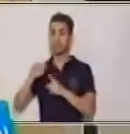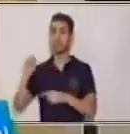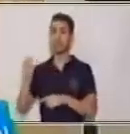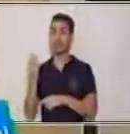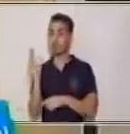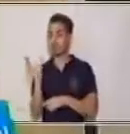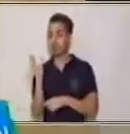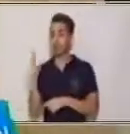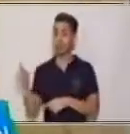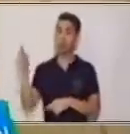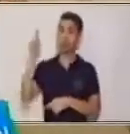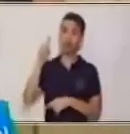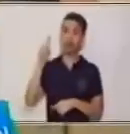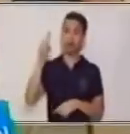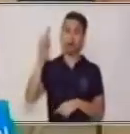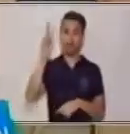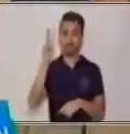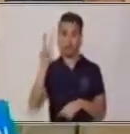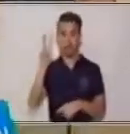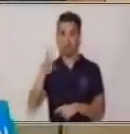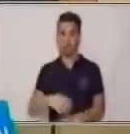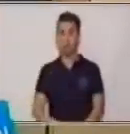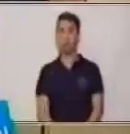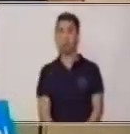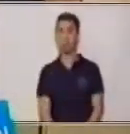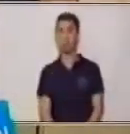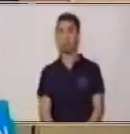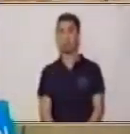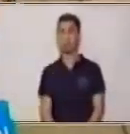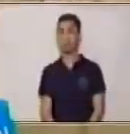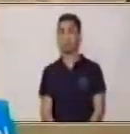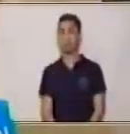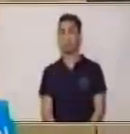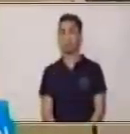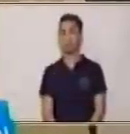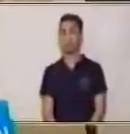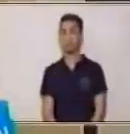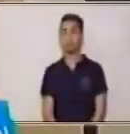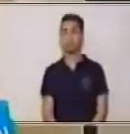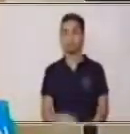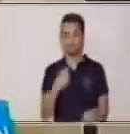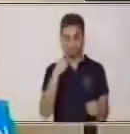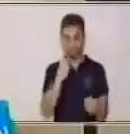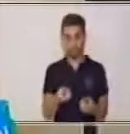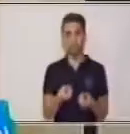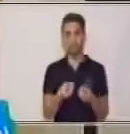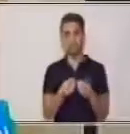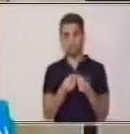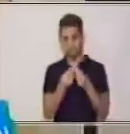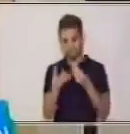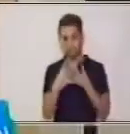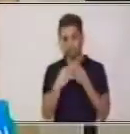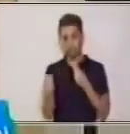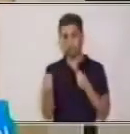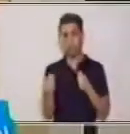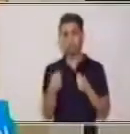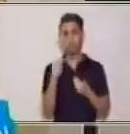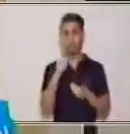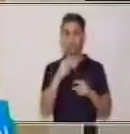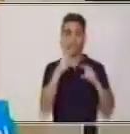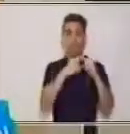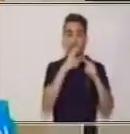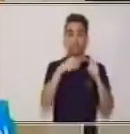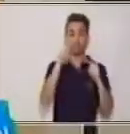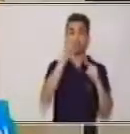el segundo término elevado al cuadrado. Lo resolvemos en este momento. X al cuadrado